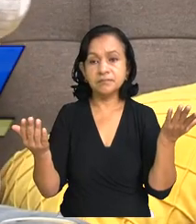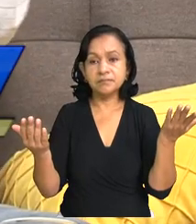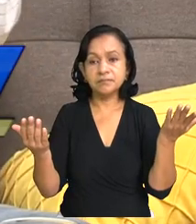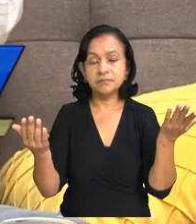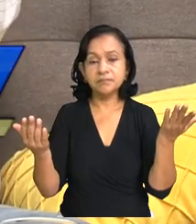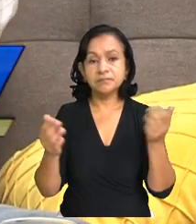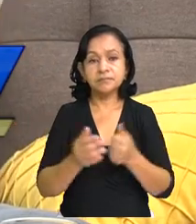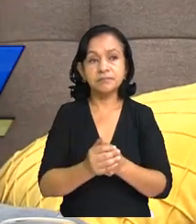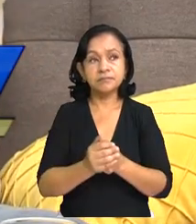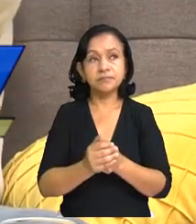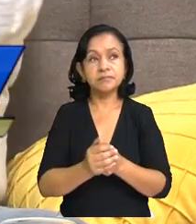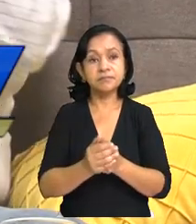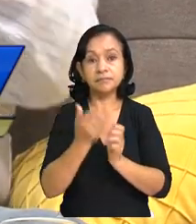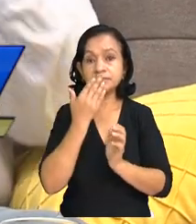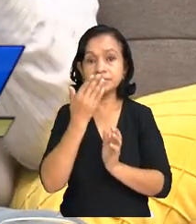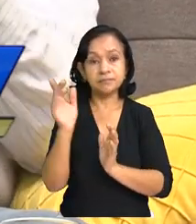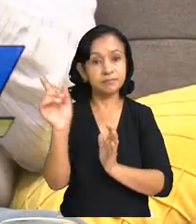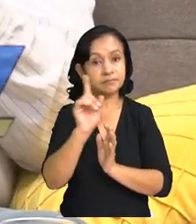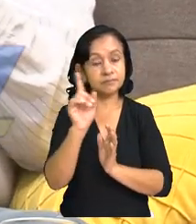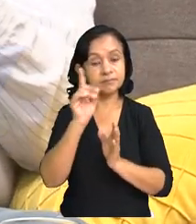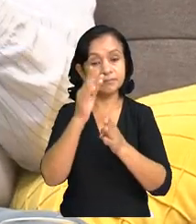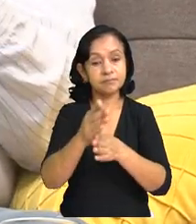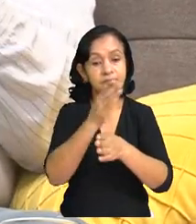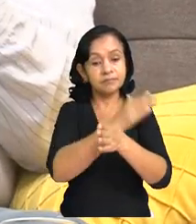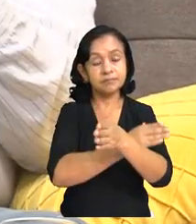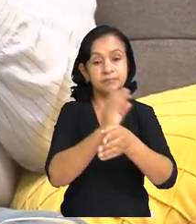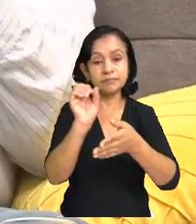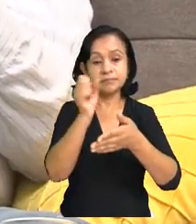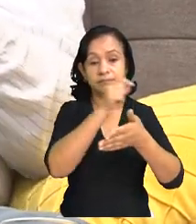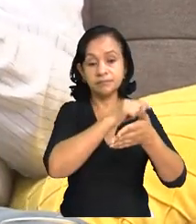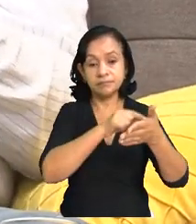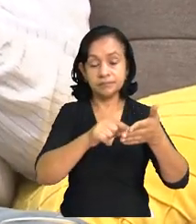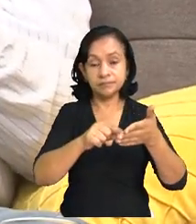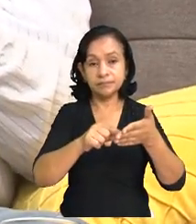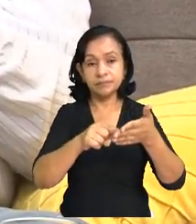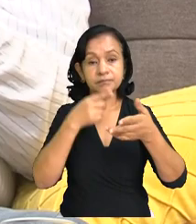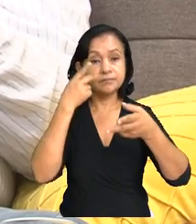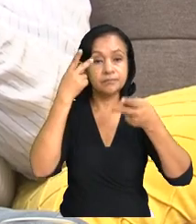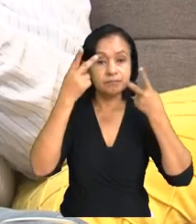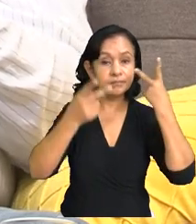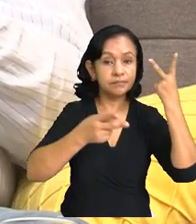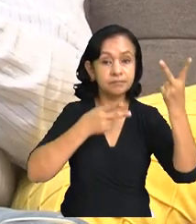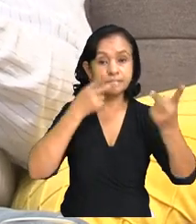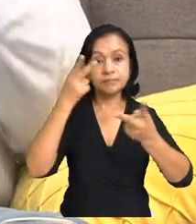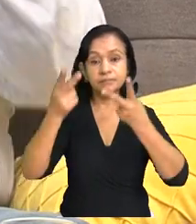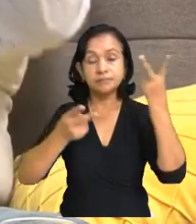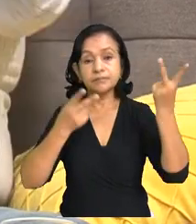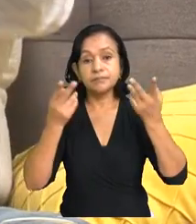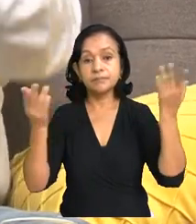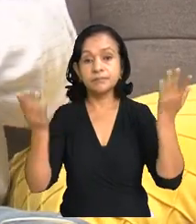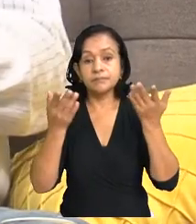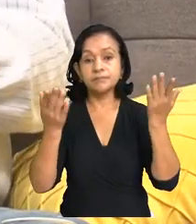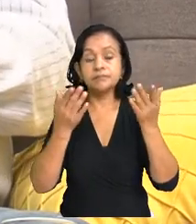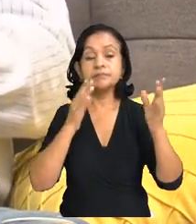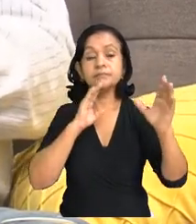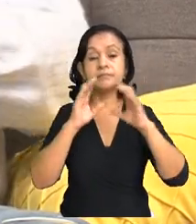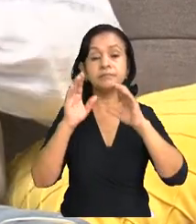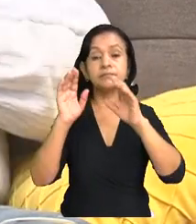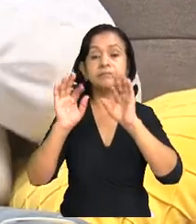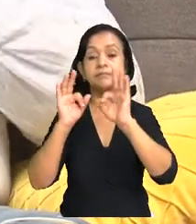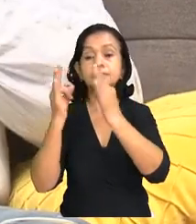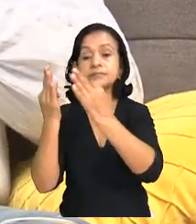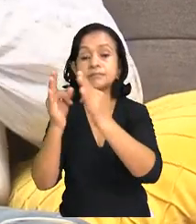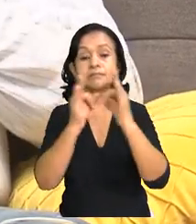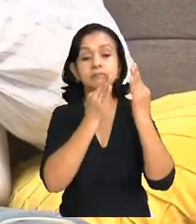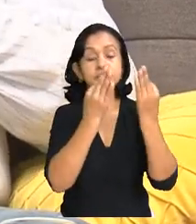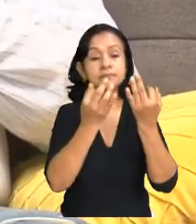pero eso no es suficiente. Nosotros antes de Semana Santa hicimos una ronda de visita para ir a comunicarnos con la familia. Nosotros